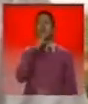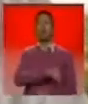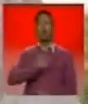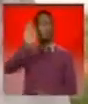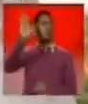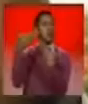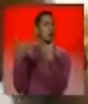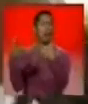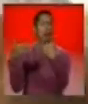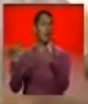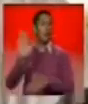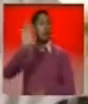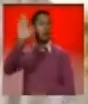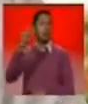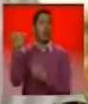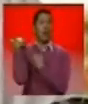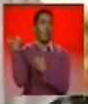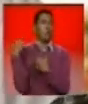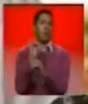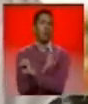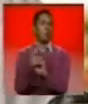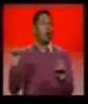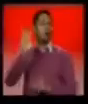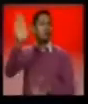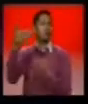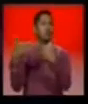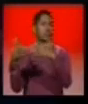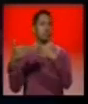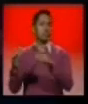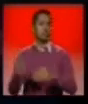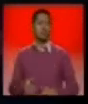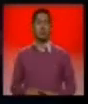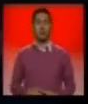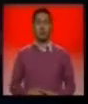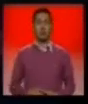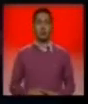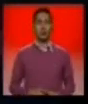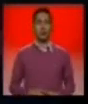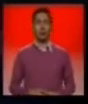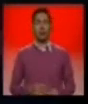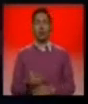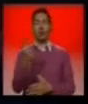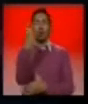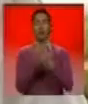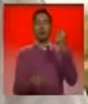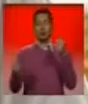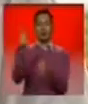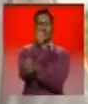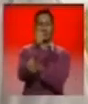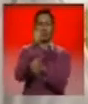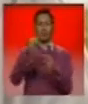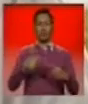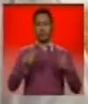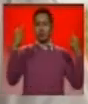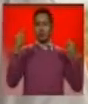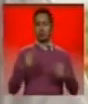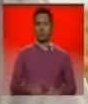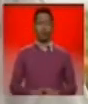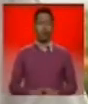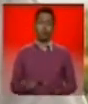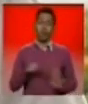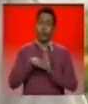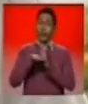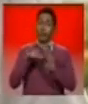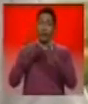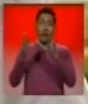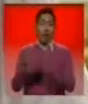mentiroso que son y lo irresponsable que es cierta prensa nacional. Sobre la conformación de binomios de la oposición. ¿Quién entiende a un lazo con Andrés